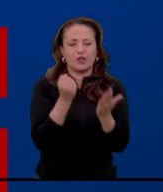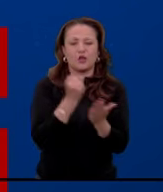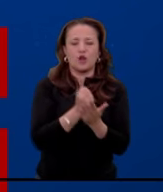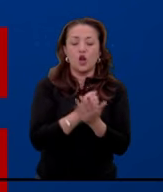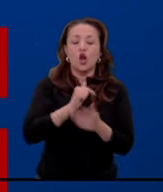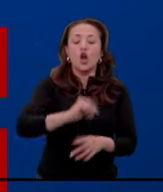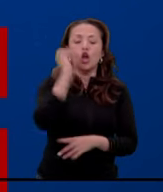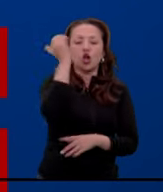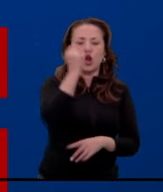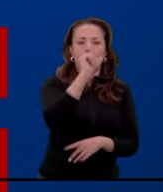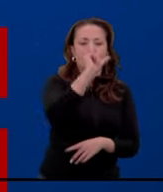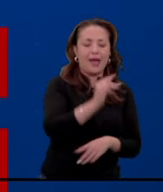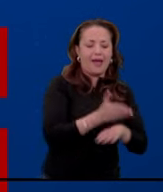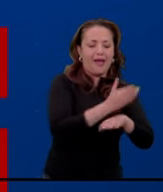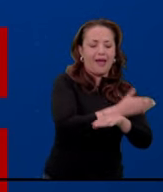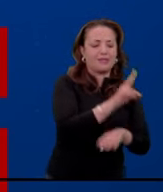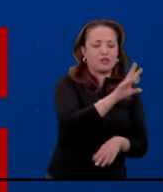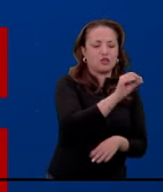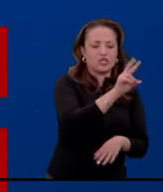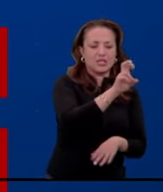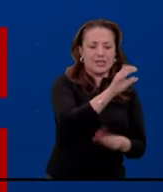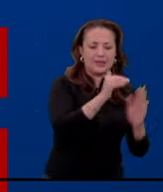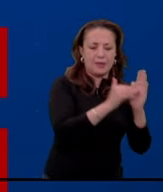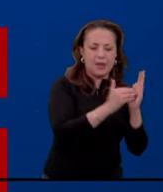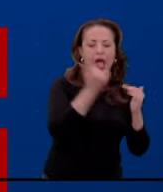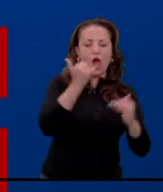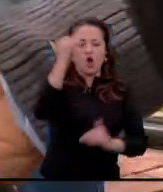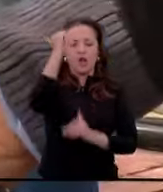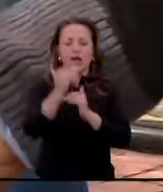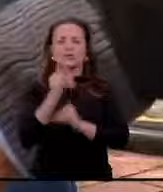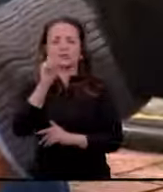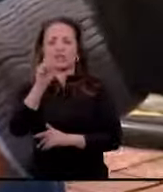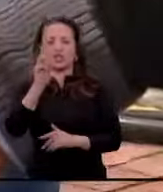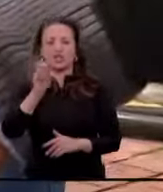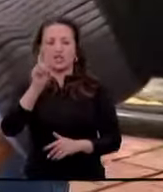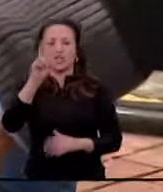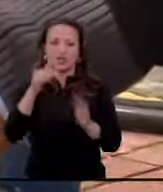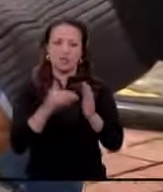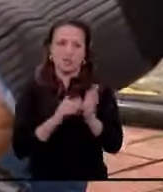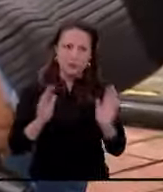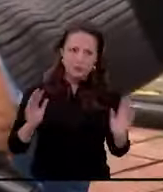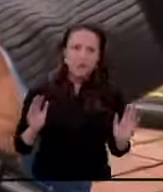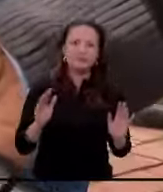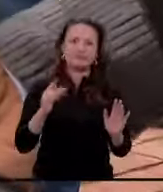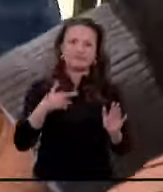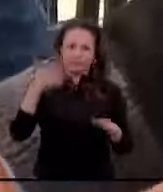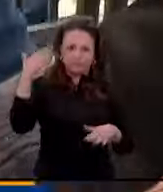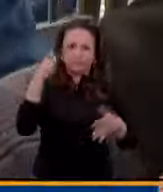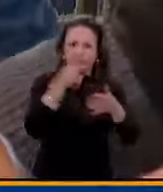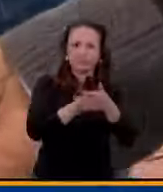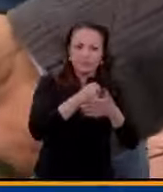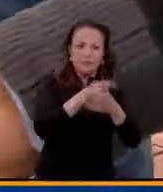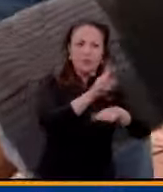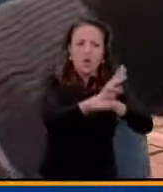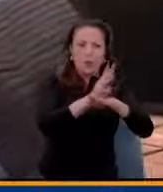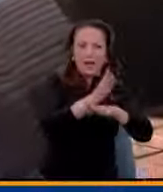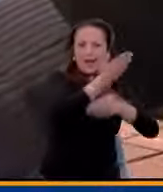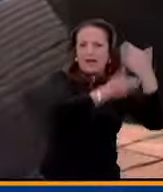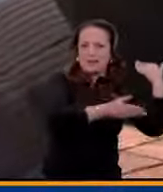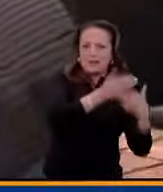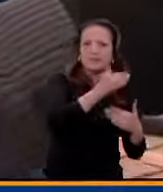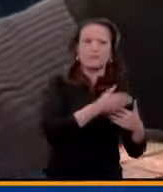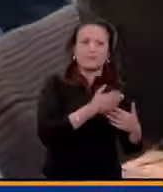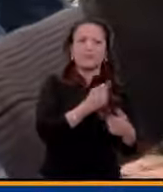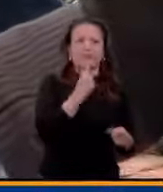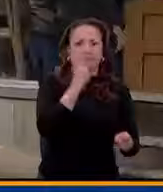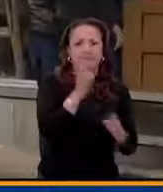Colombia bajará de 207 mil pesos a 182 mil. En algún momento lo había intentado en la página anterior y era un poco